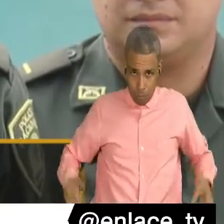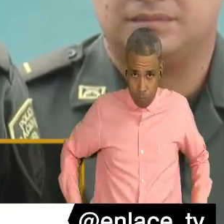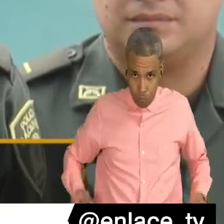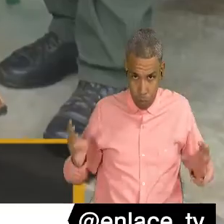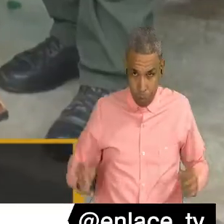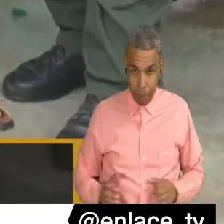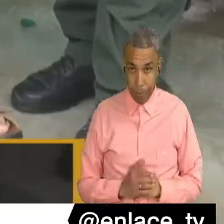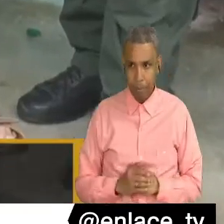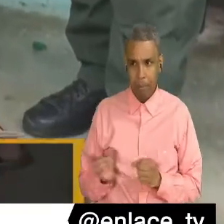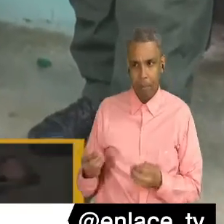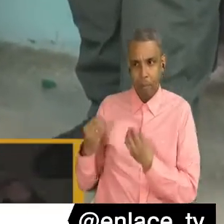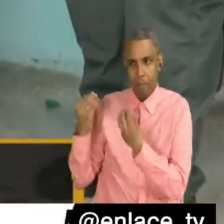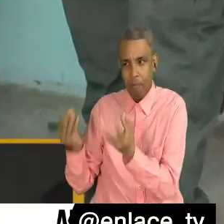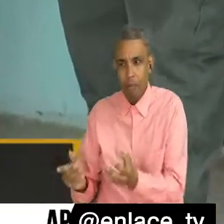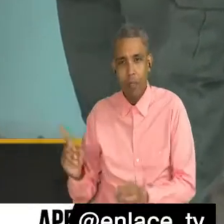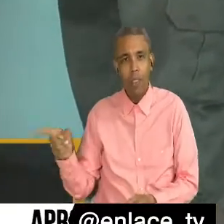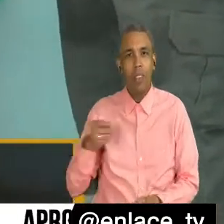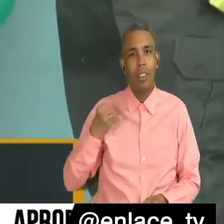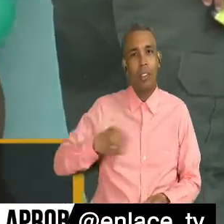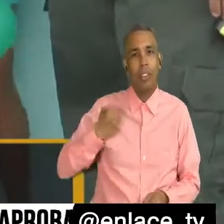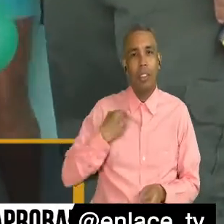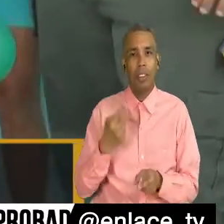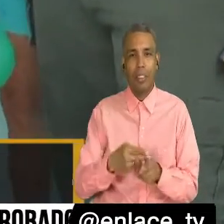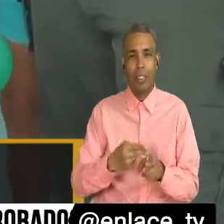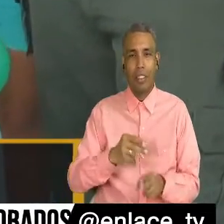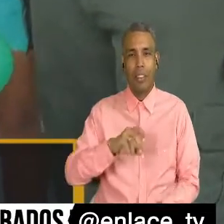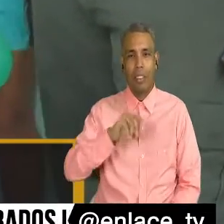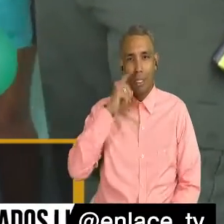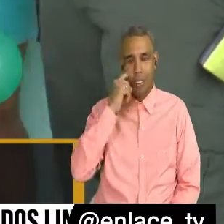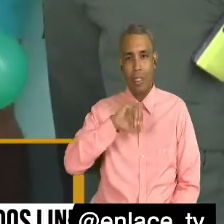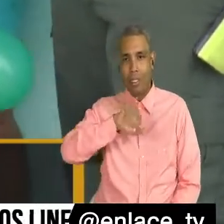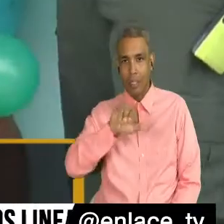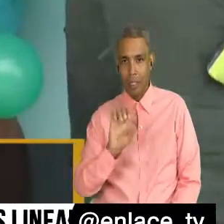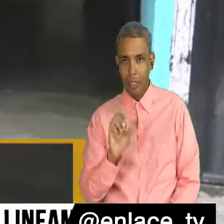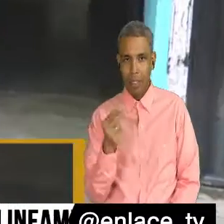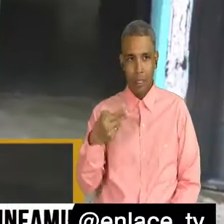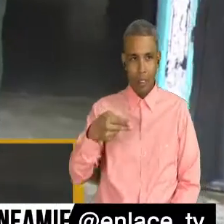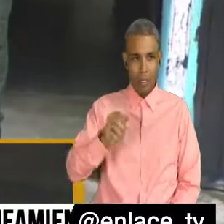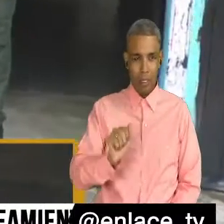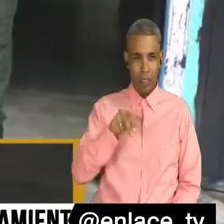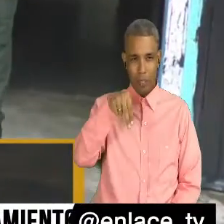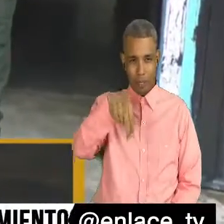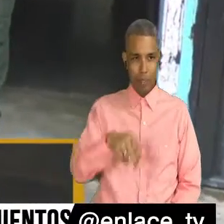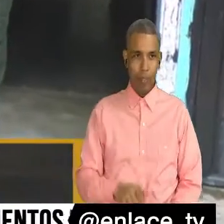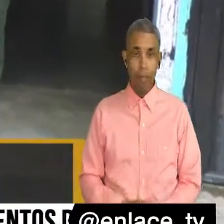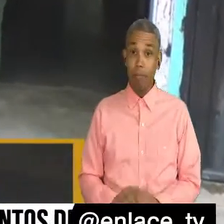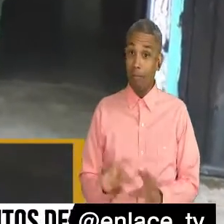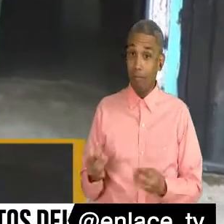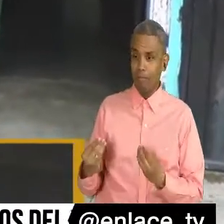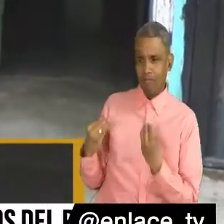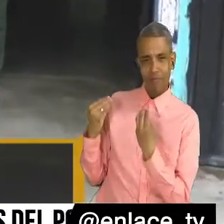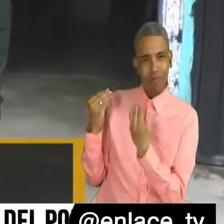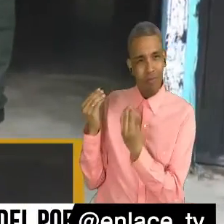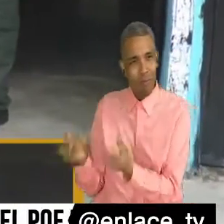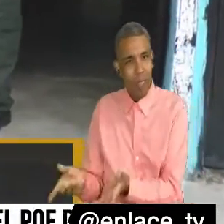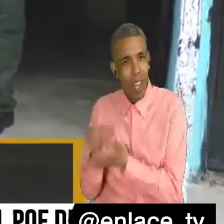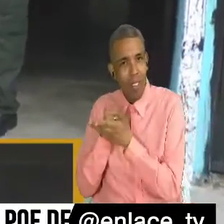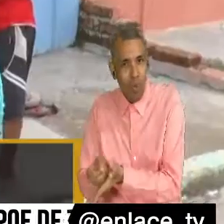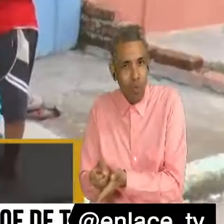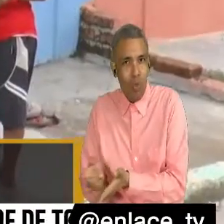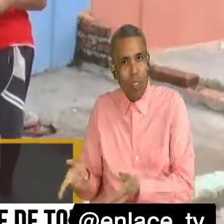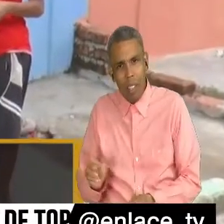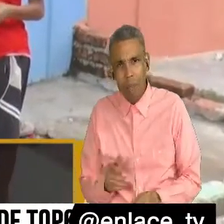al joven Johan. Con distintas actividades, los uniformados recaudan el valor de cada una de estas sillas que entregan, mejorando con su apoyo la calidad de vida de